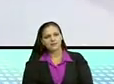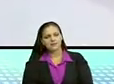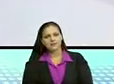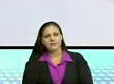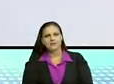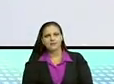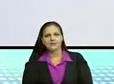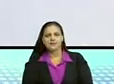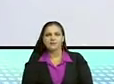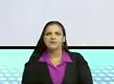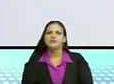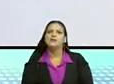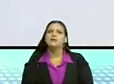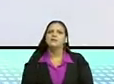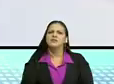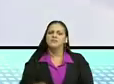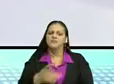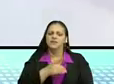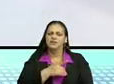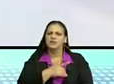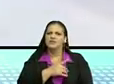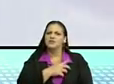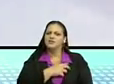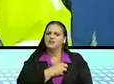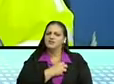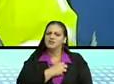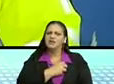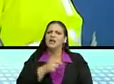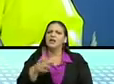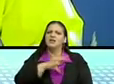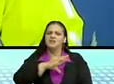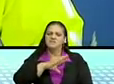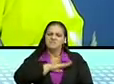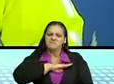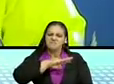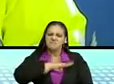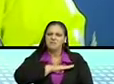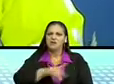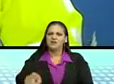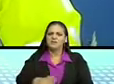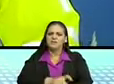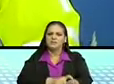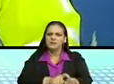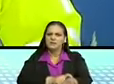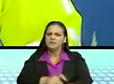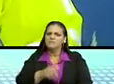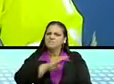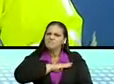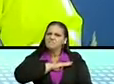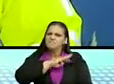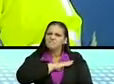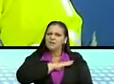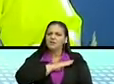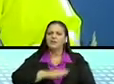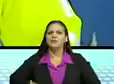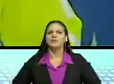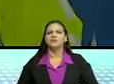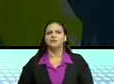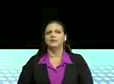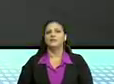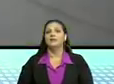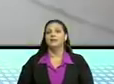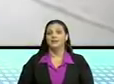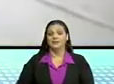está ahora ese delincuente? En el ADN. ¿Sabes cómo ha quedado ahorita ese delincuente? Muerto de la risa. Muerto de la risa, mira. Muerto de la risa porque